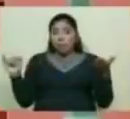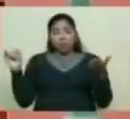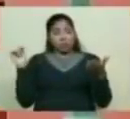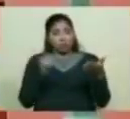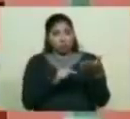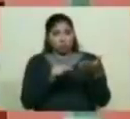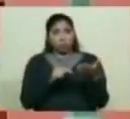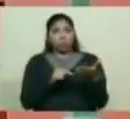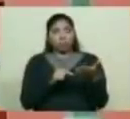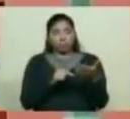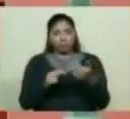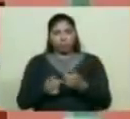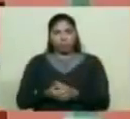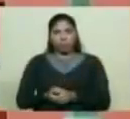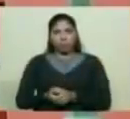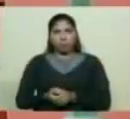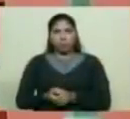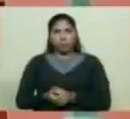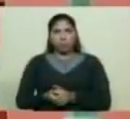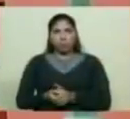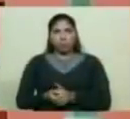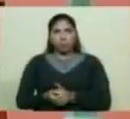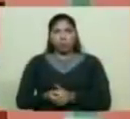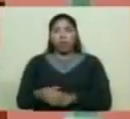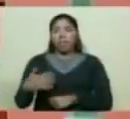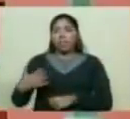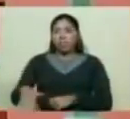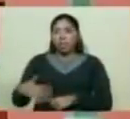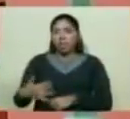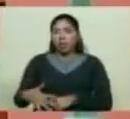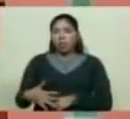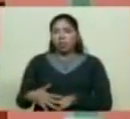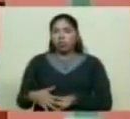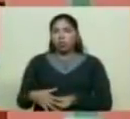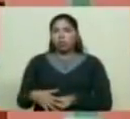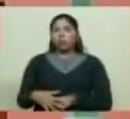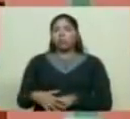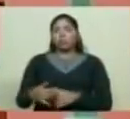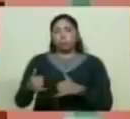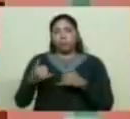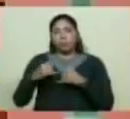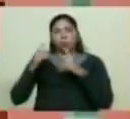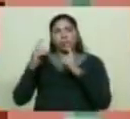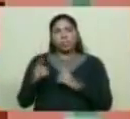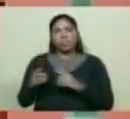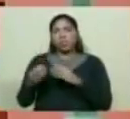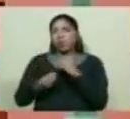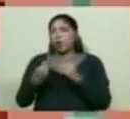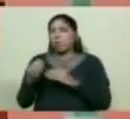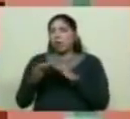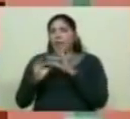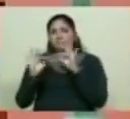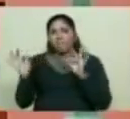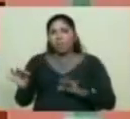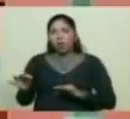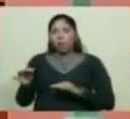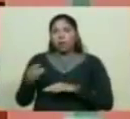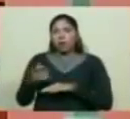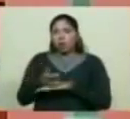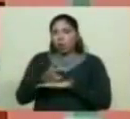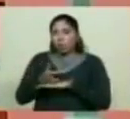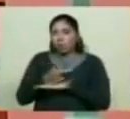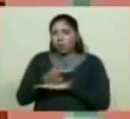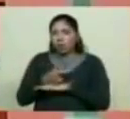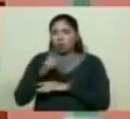como tal estado libre tenemos derecho a darnos la forma de gobierno de acuerdo a la voluntad general